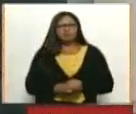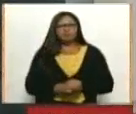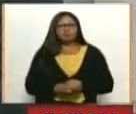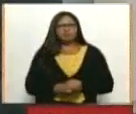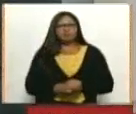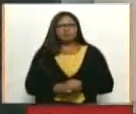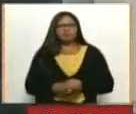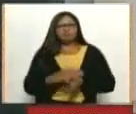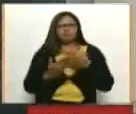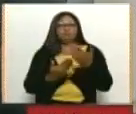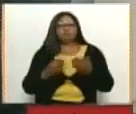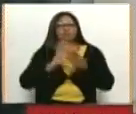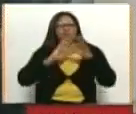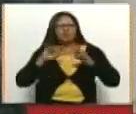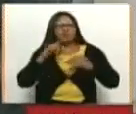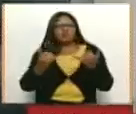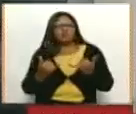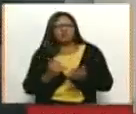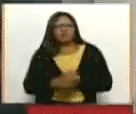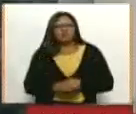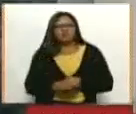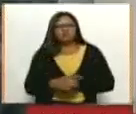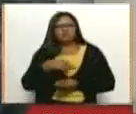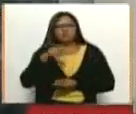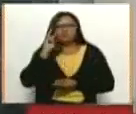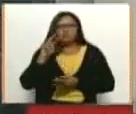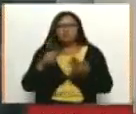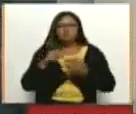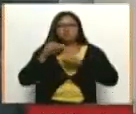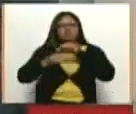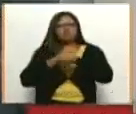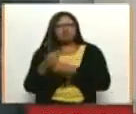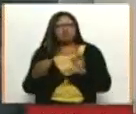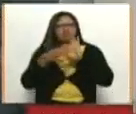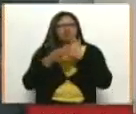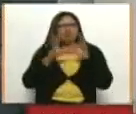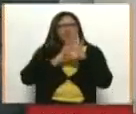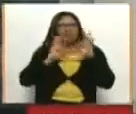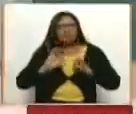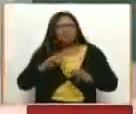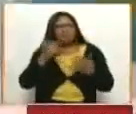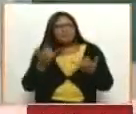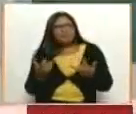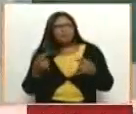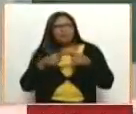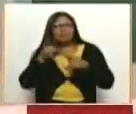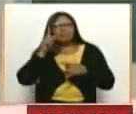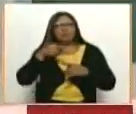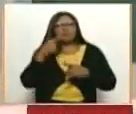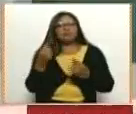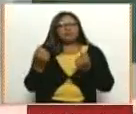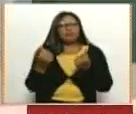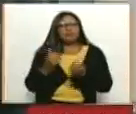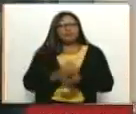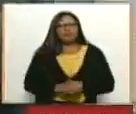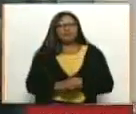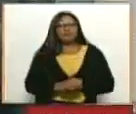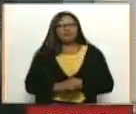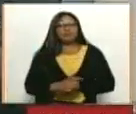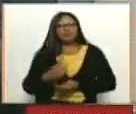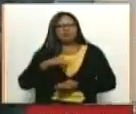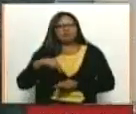que están en el exterior. Nosotros tenemos socios dentro del continente que nos deben dinero. Y